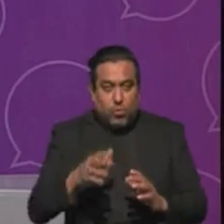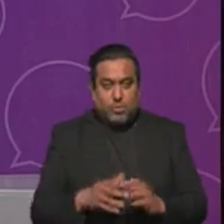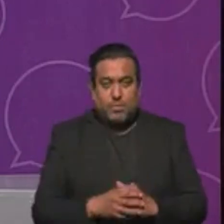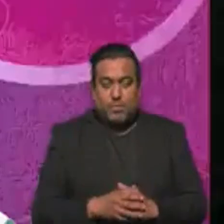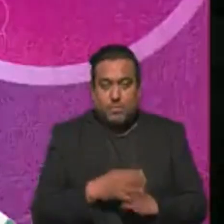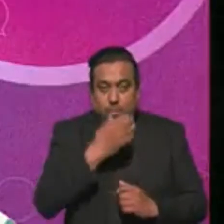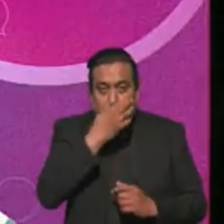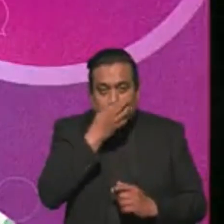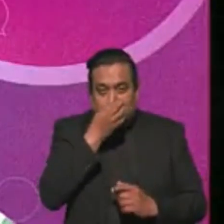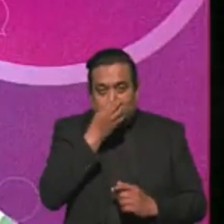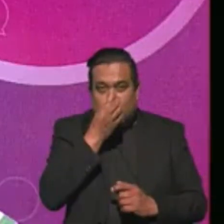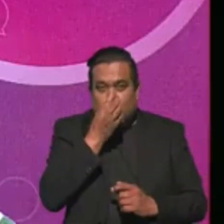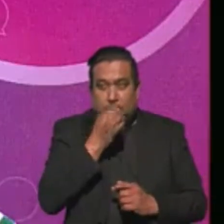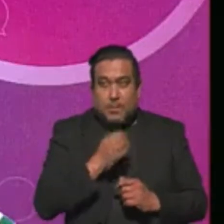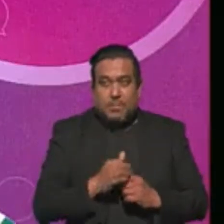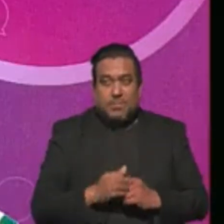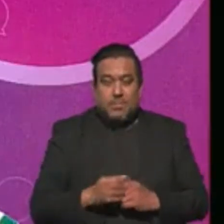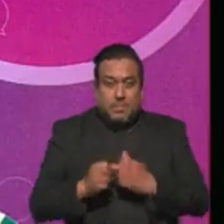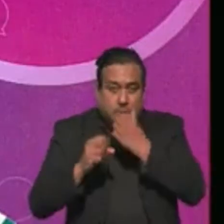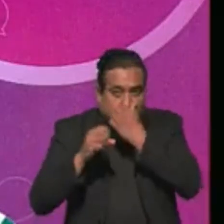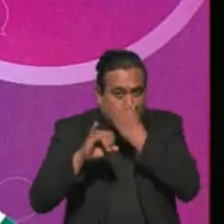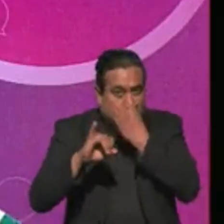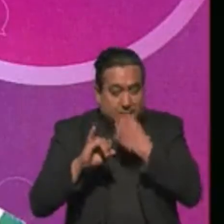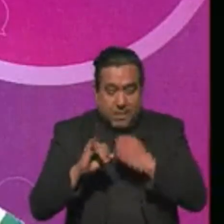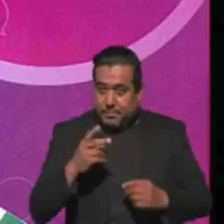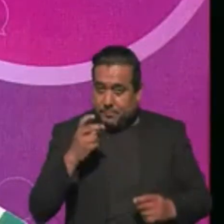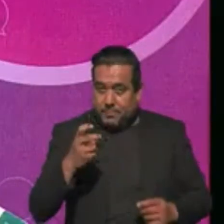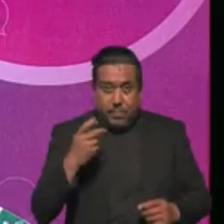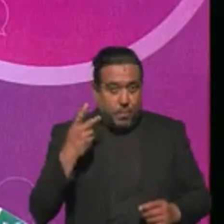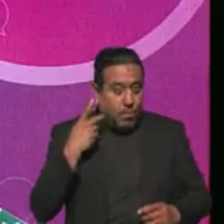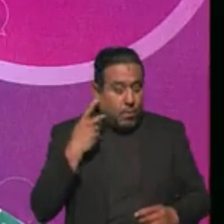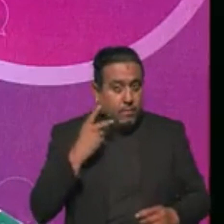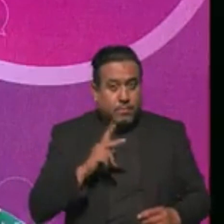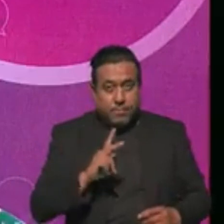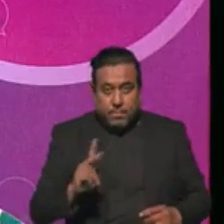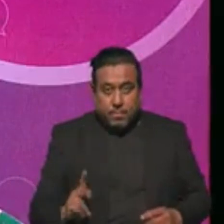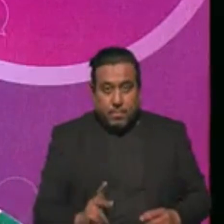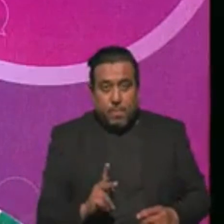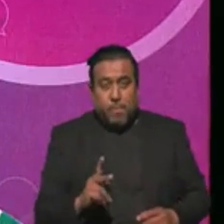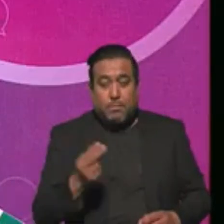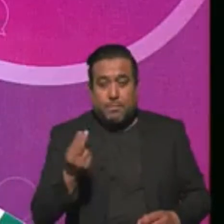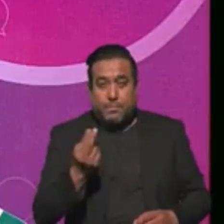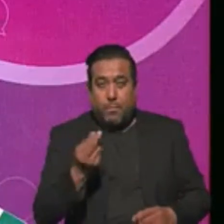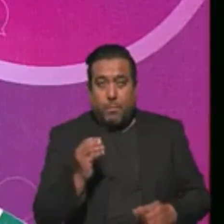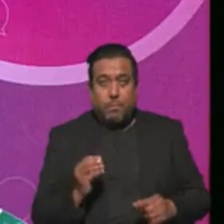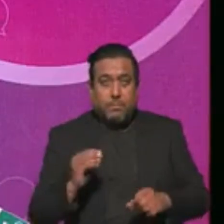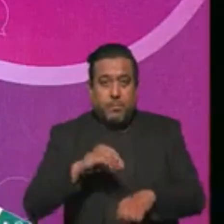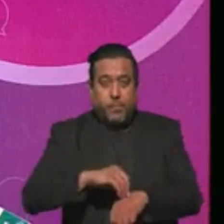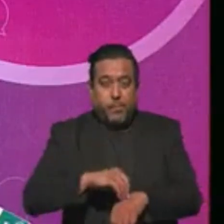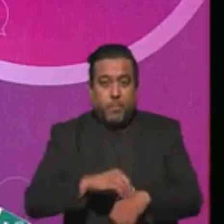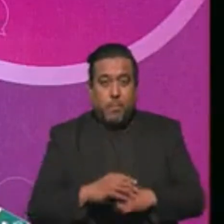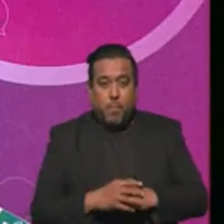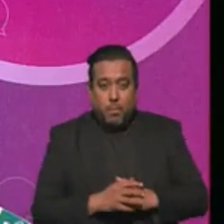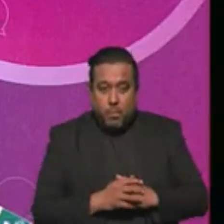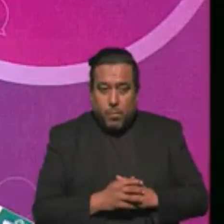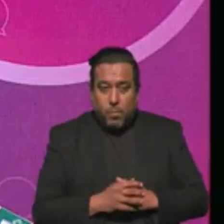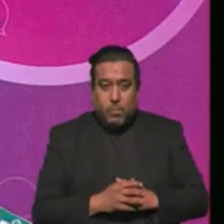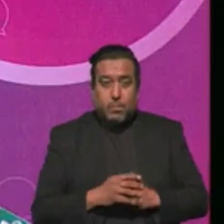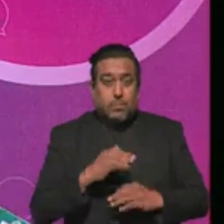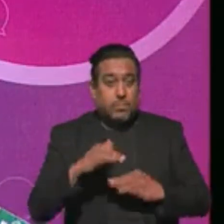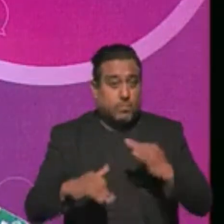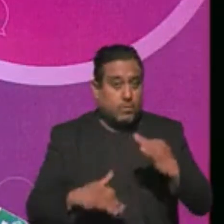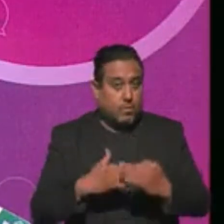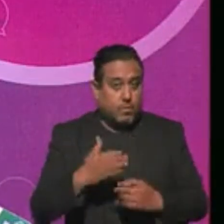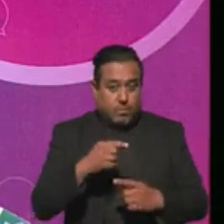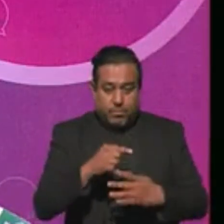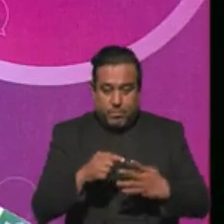favor sí las políticas públicas que necesitamos implementar casi en todos los